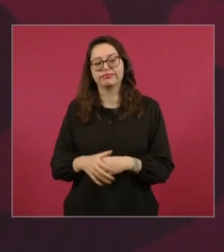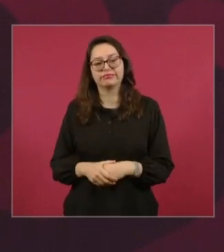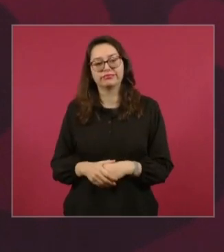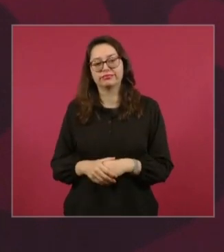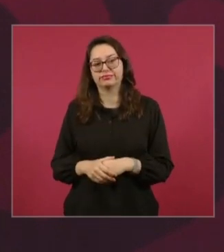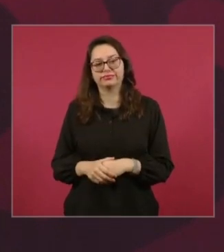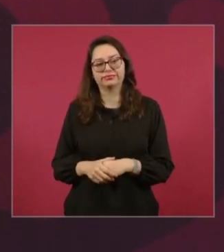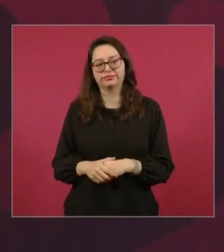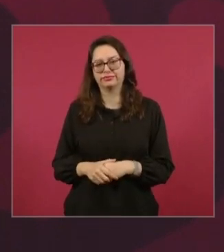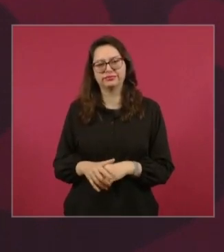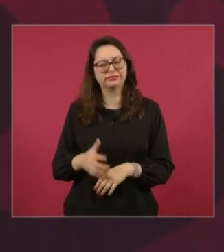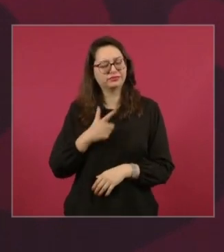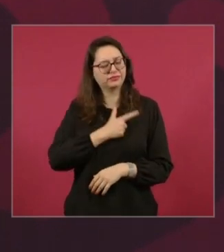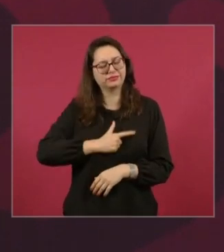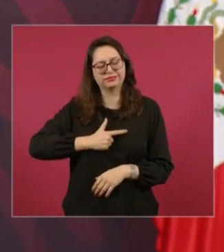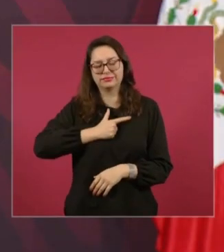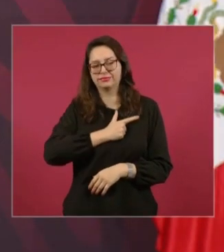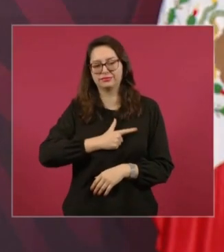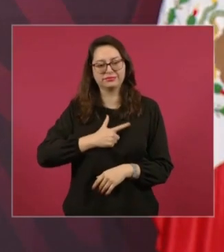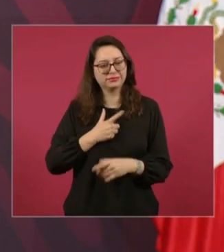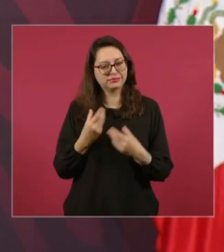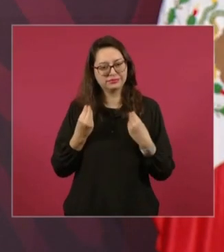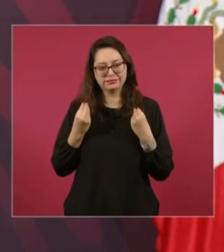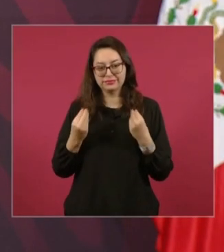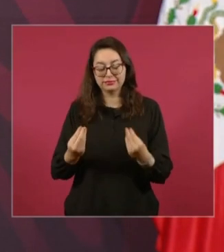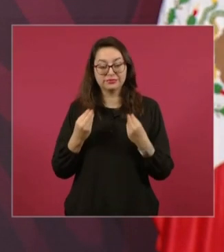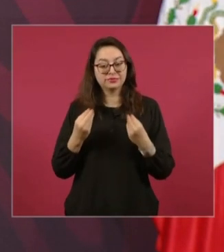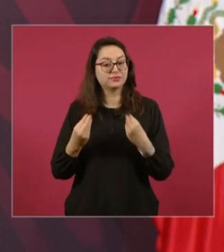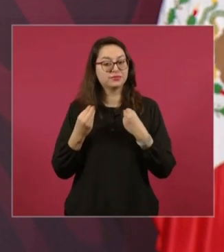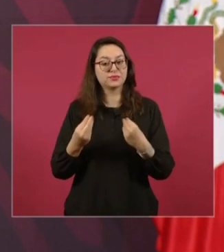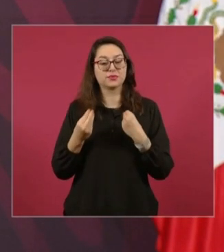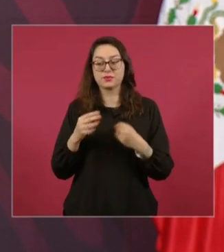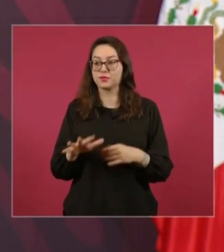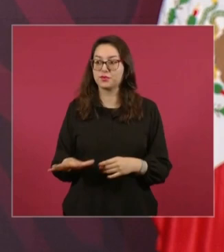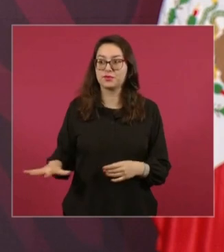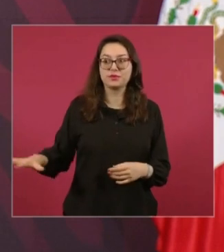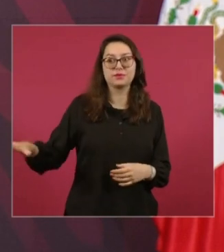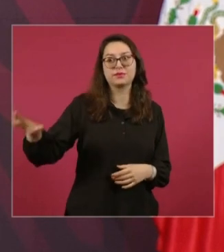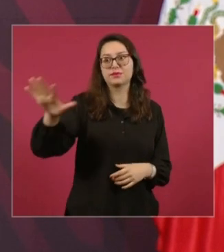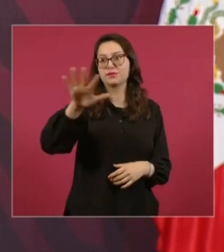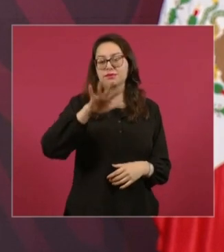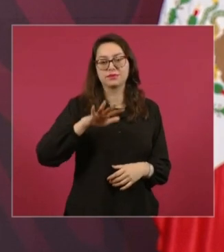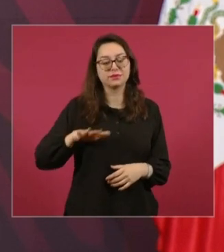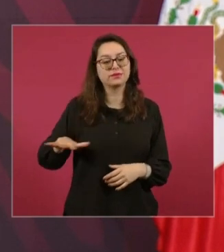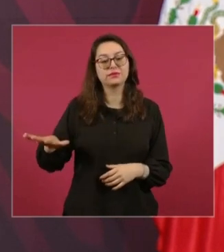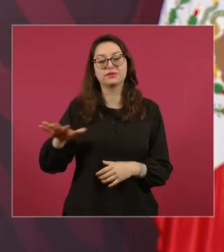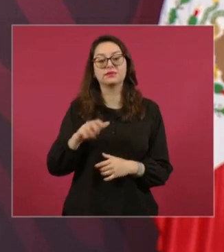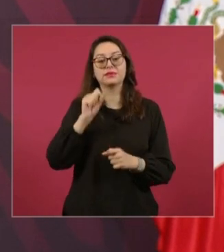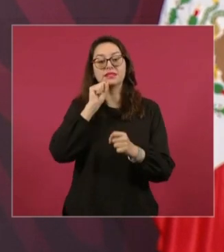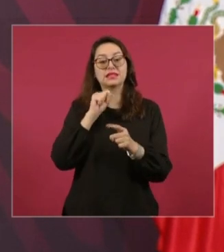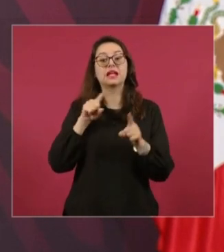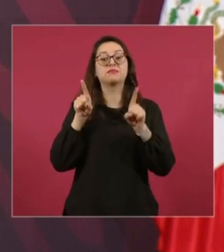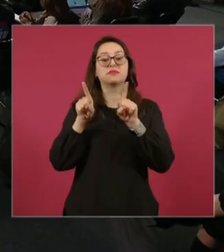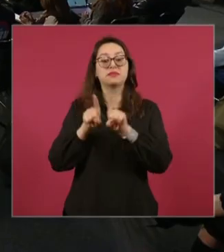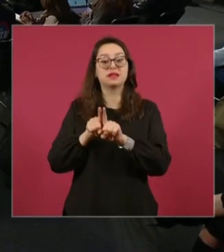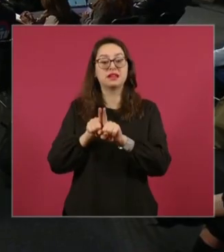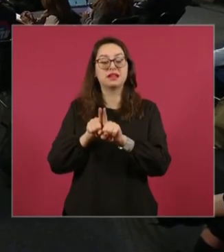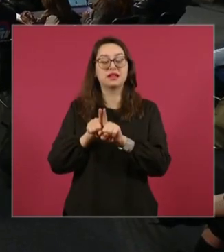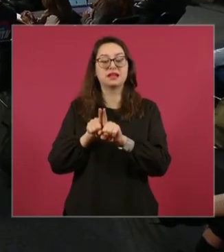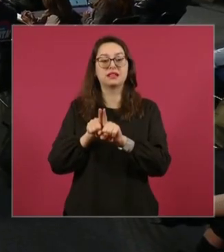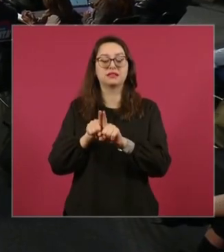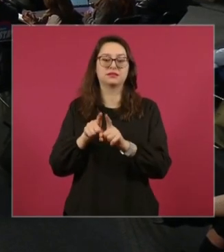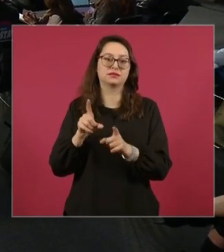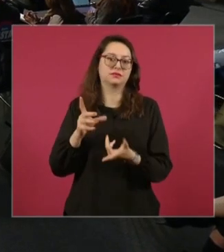Orizaba, Córdoba, me gustó mucho también el que están los pueblos, sobre